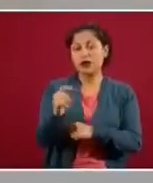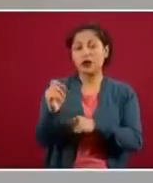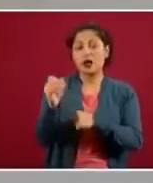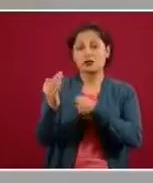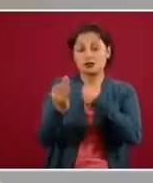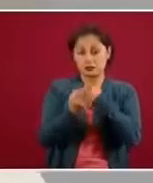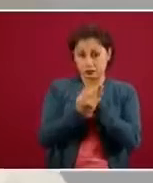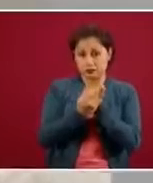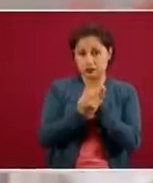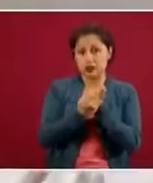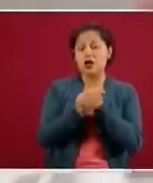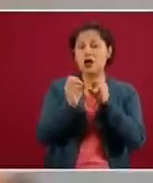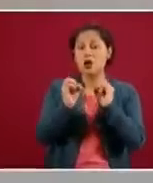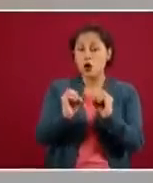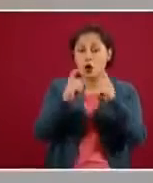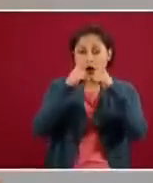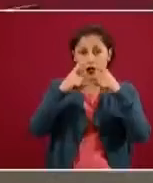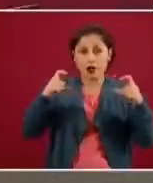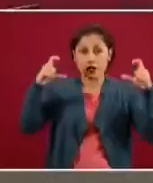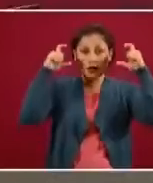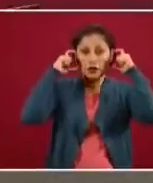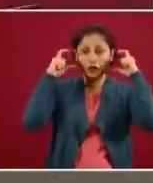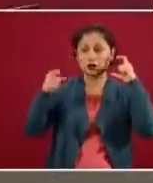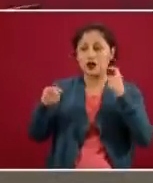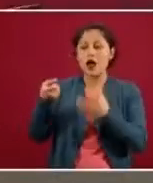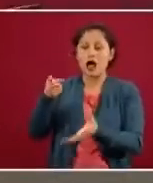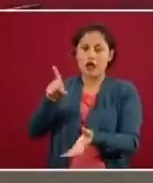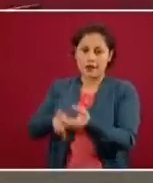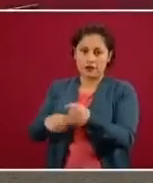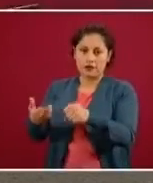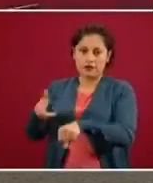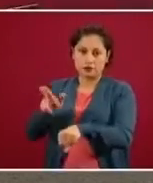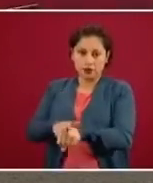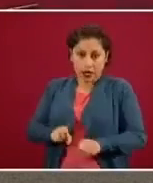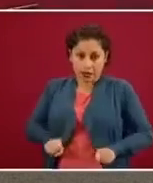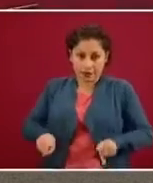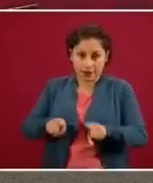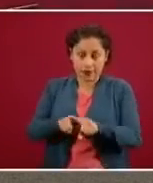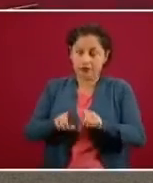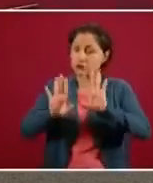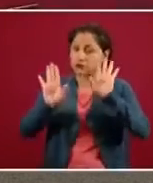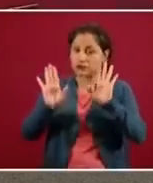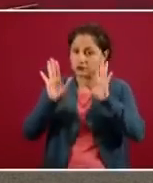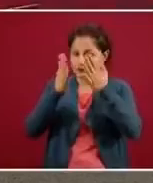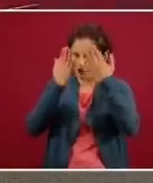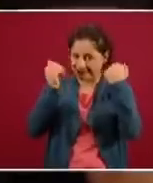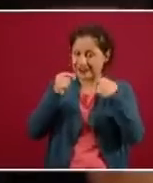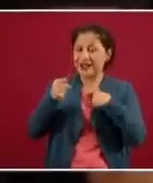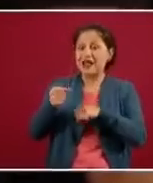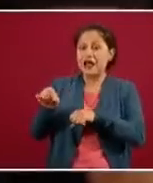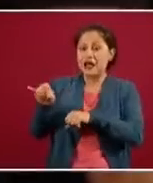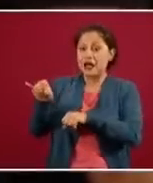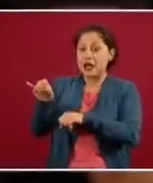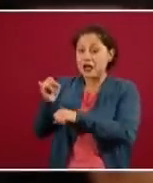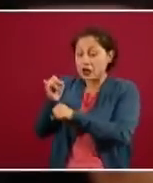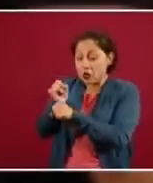de la salud, pero en la comunidad no existe evidencia de que pueda ser un mecanismo efectivo de